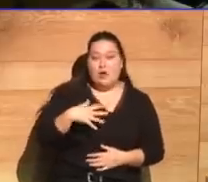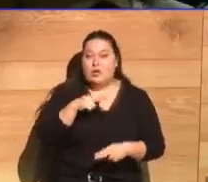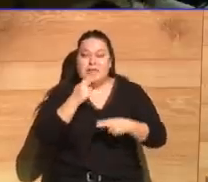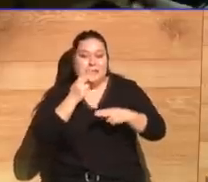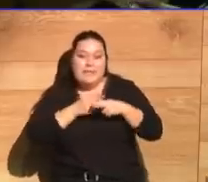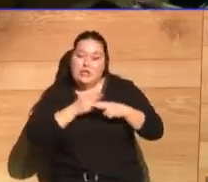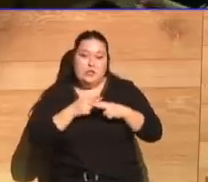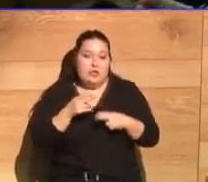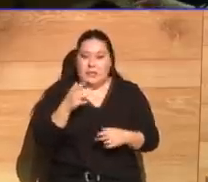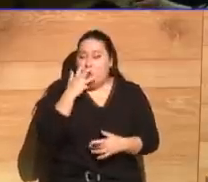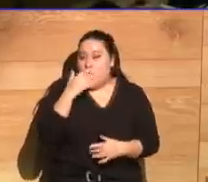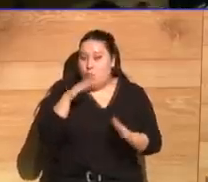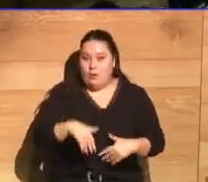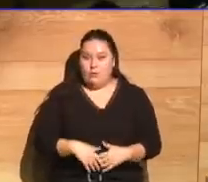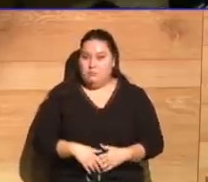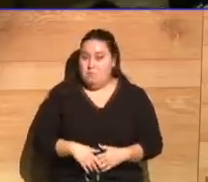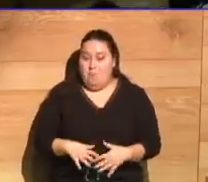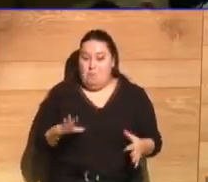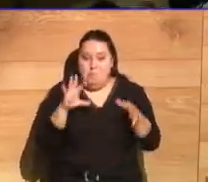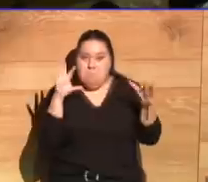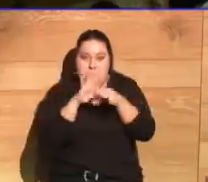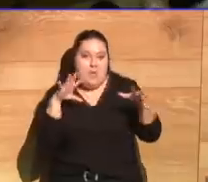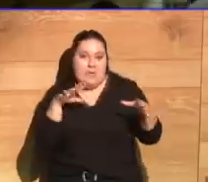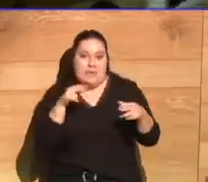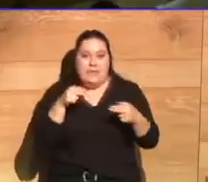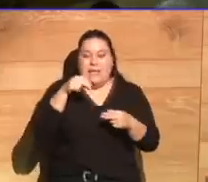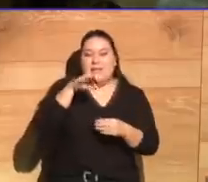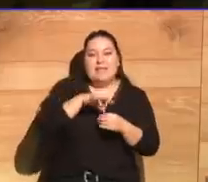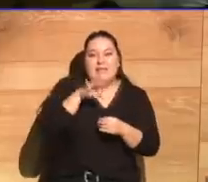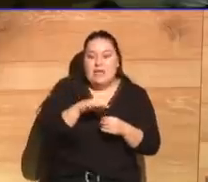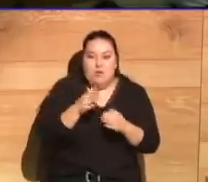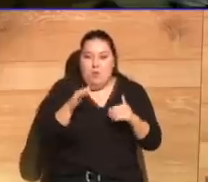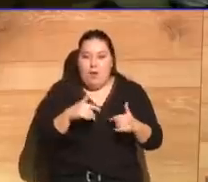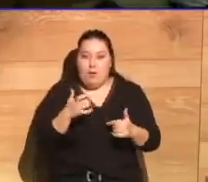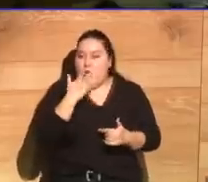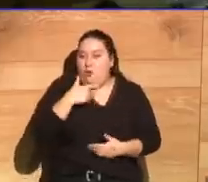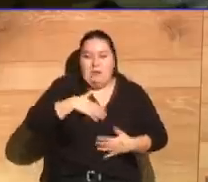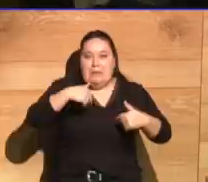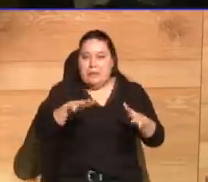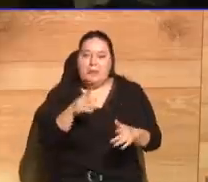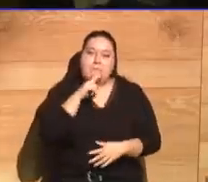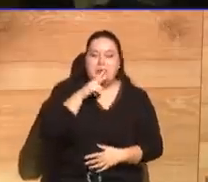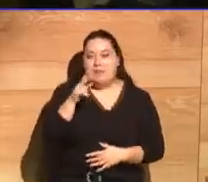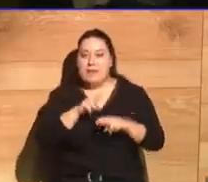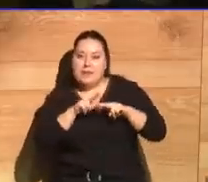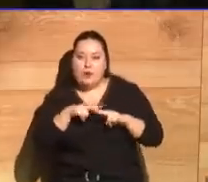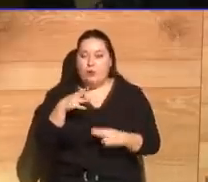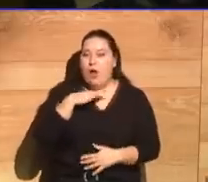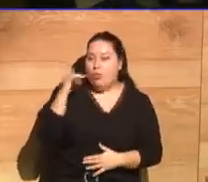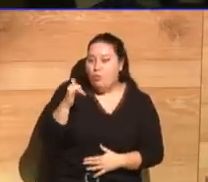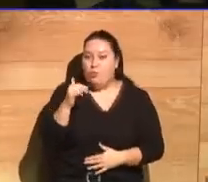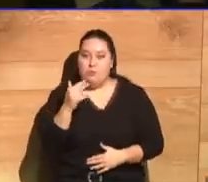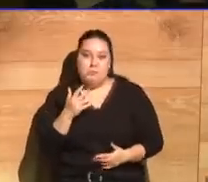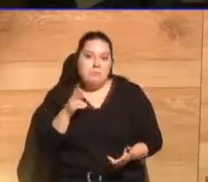color. Es que no tiene nada que ver. O sea, el tinte de fuera, que es un tinte alimentario, puede ser del color que tú quieras. Lo hay verde, lo hay negro, lo hay rojo, lo hay